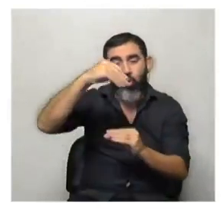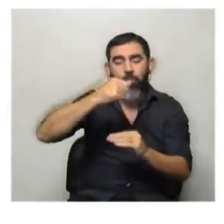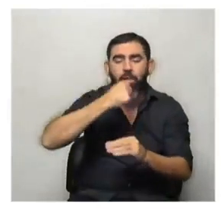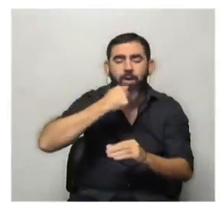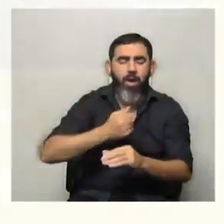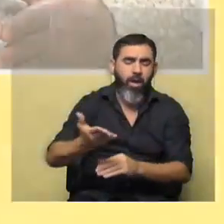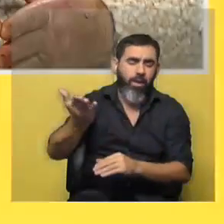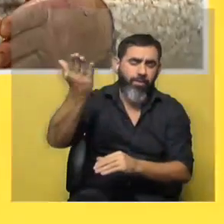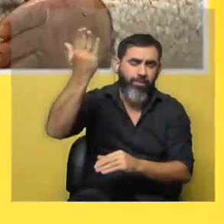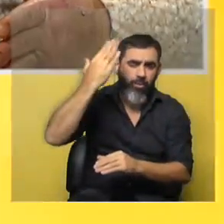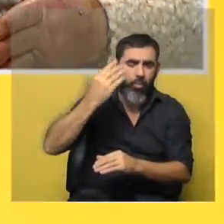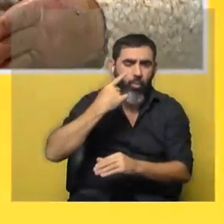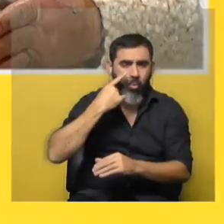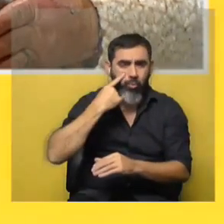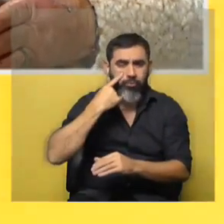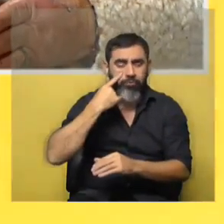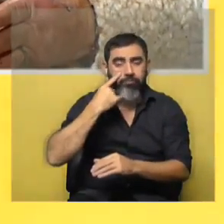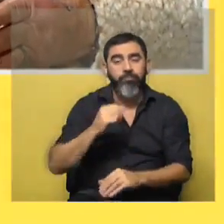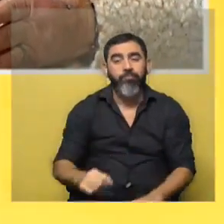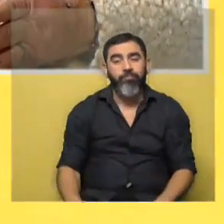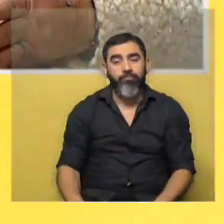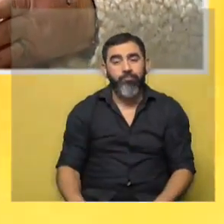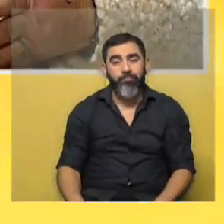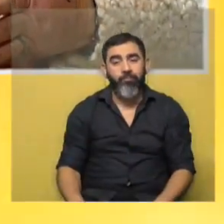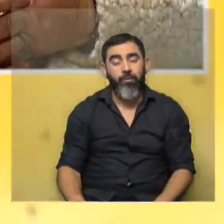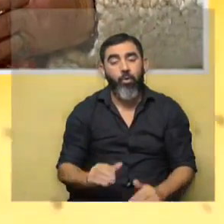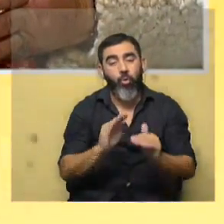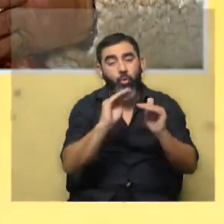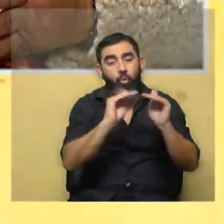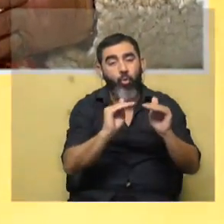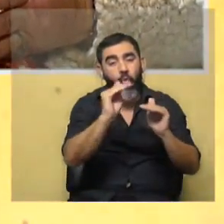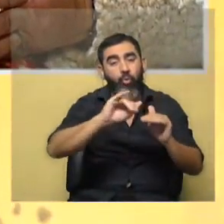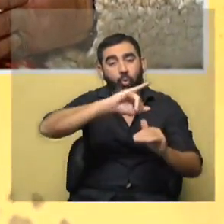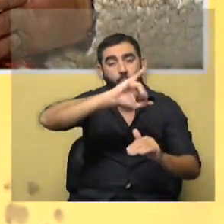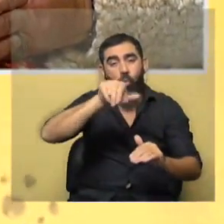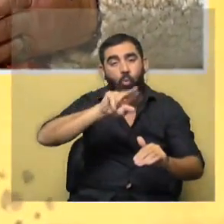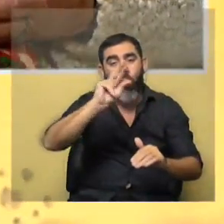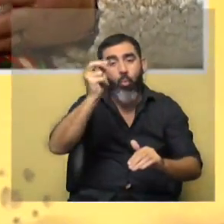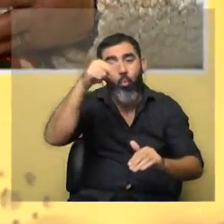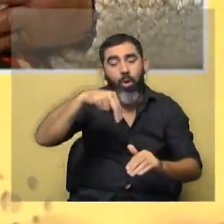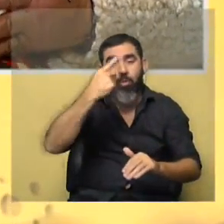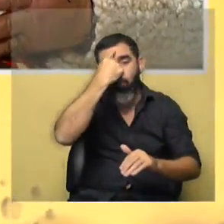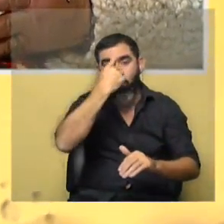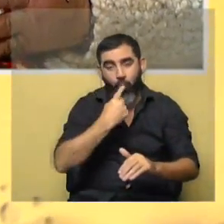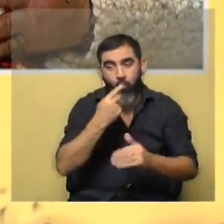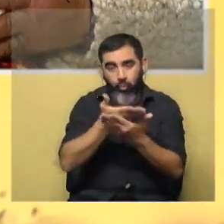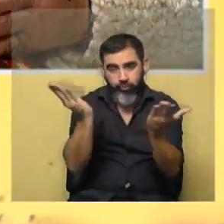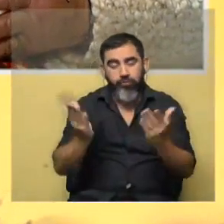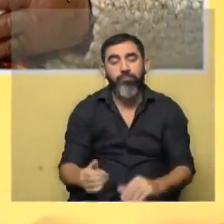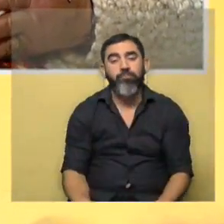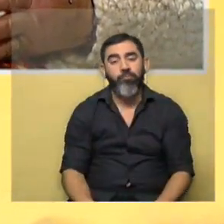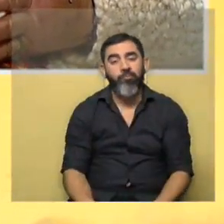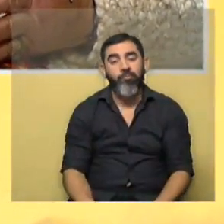que se conocen y están representados en la colección de Juan Manuel Méndez en el Museo de las Bochas.